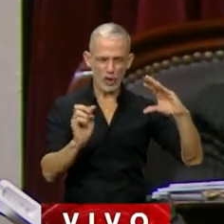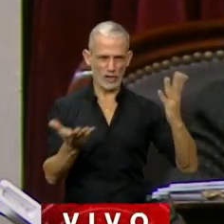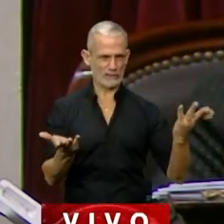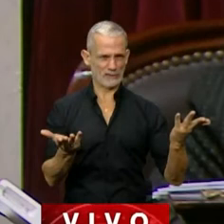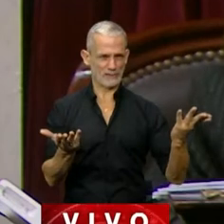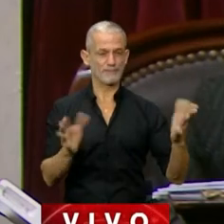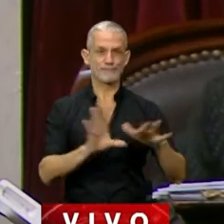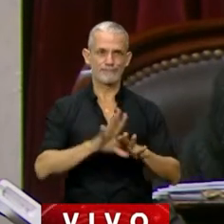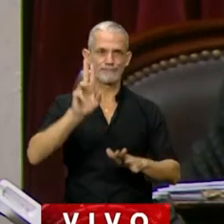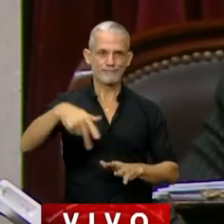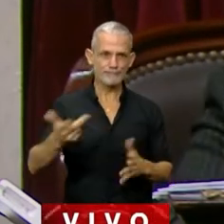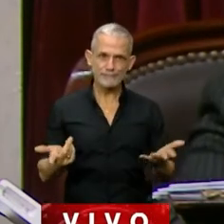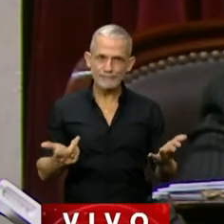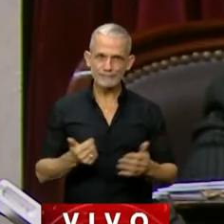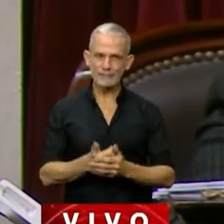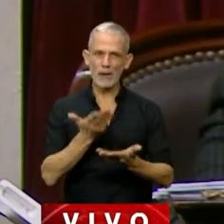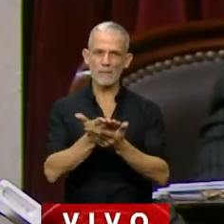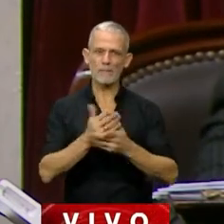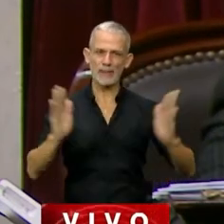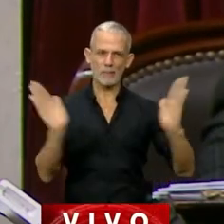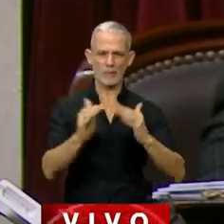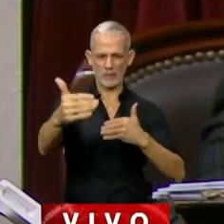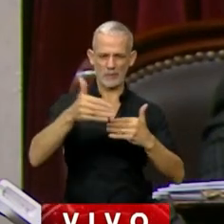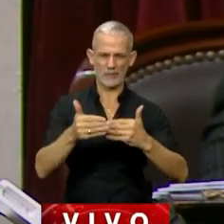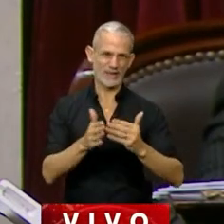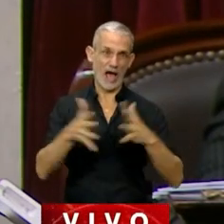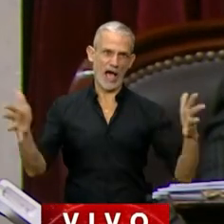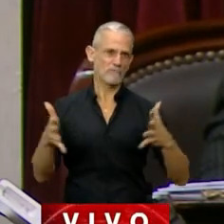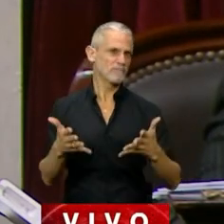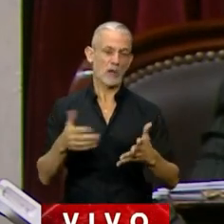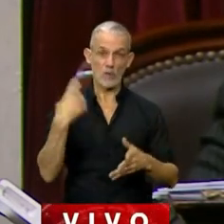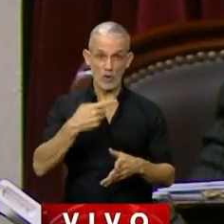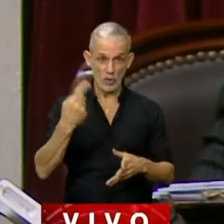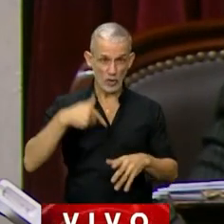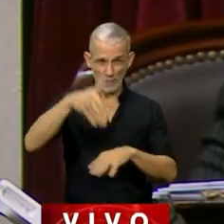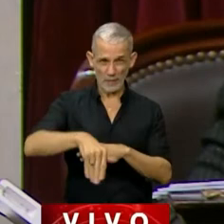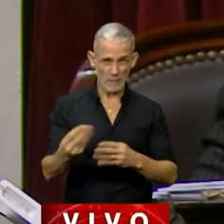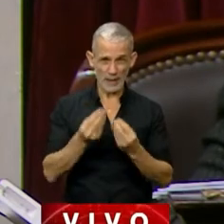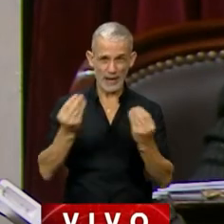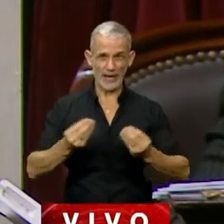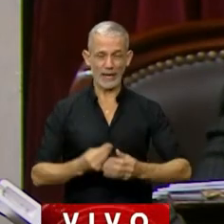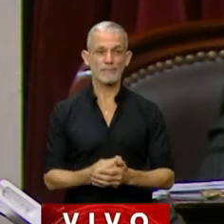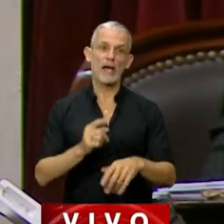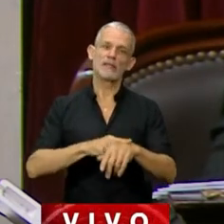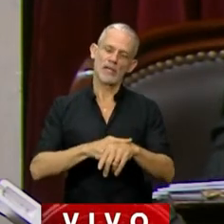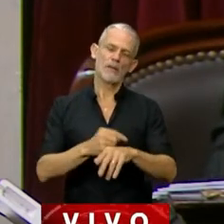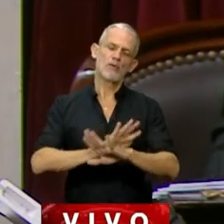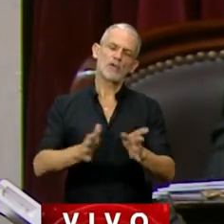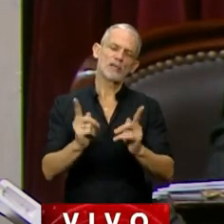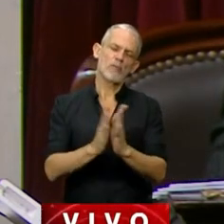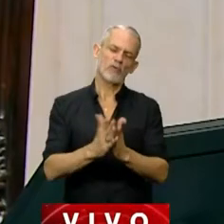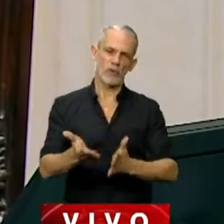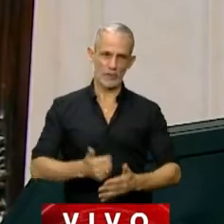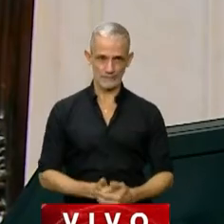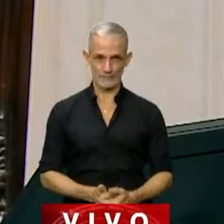una lógica su pedido de reducción. Pero nosotros no estamos aquí. Su tiempo, diputada, por